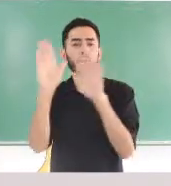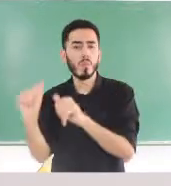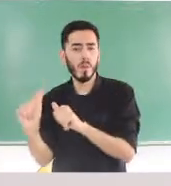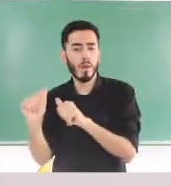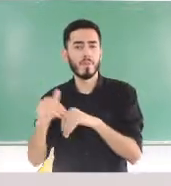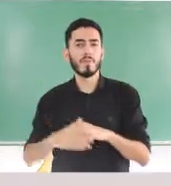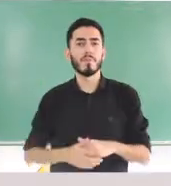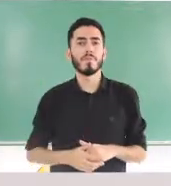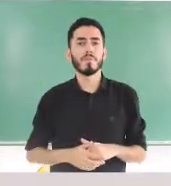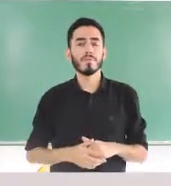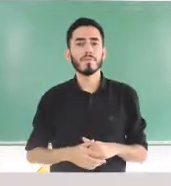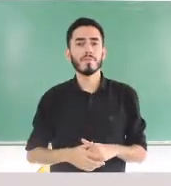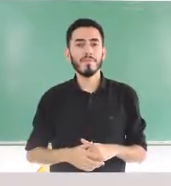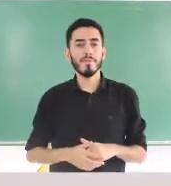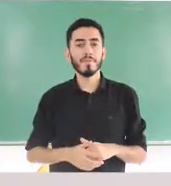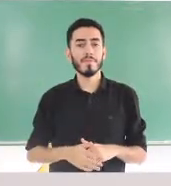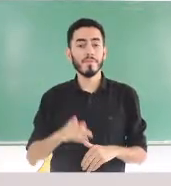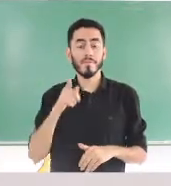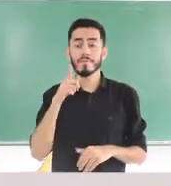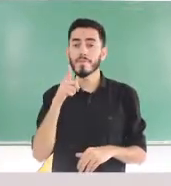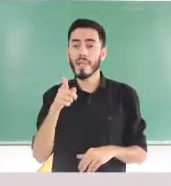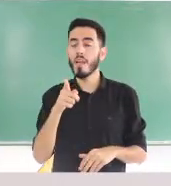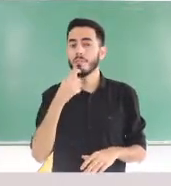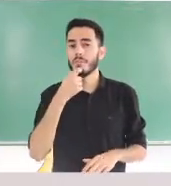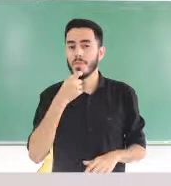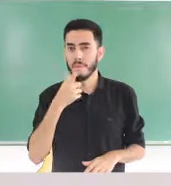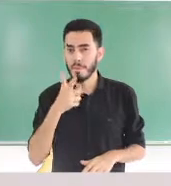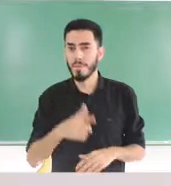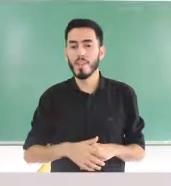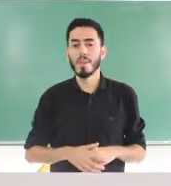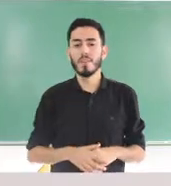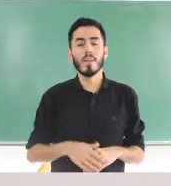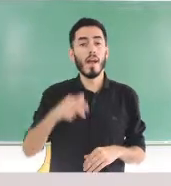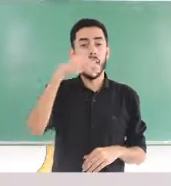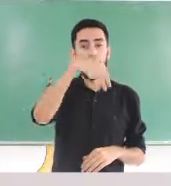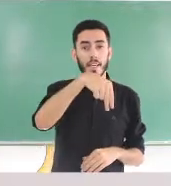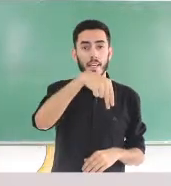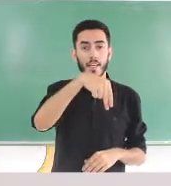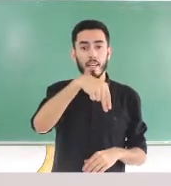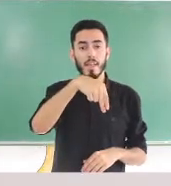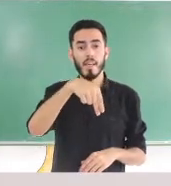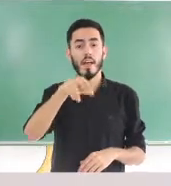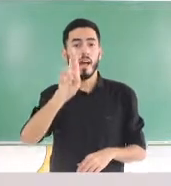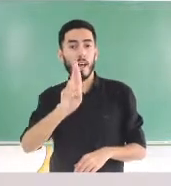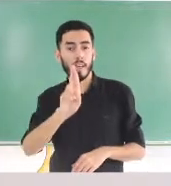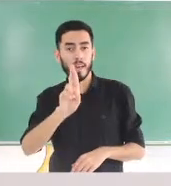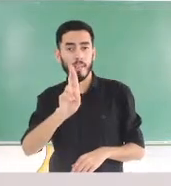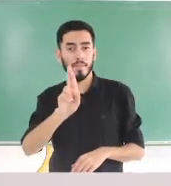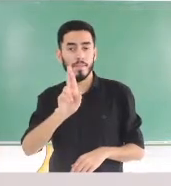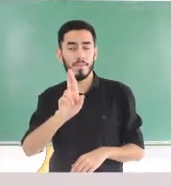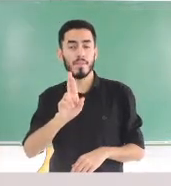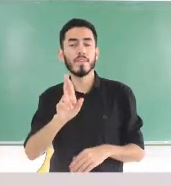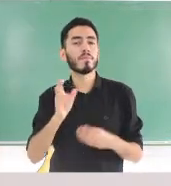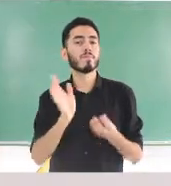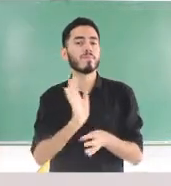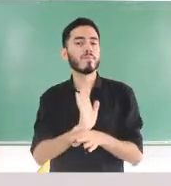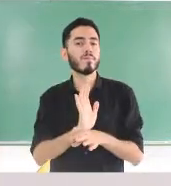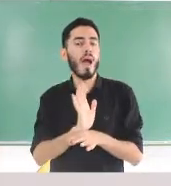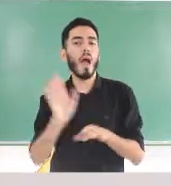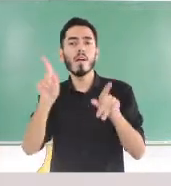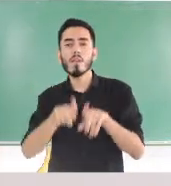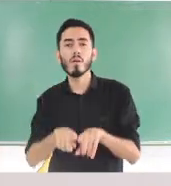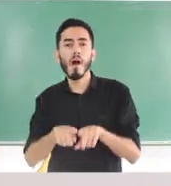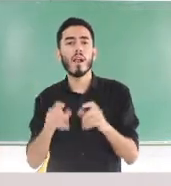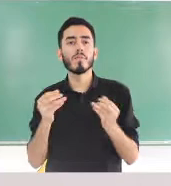diferentes transversales. En este caso, por ejemplo, N, R, ¿sí? Es homólogo